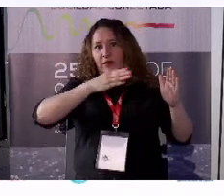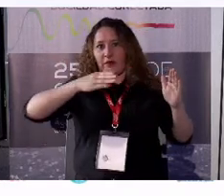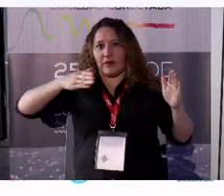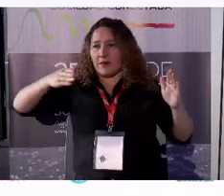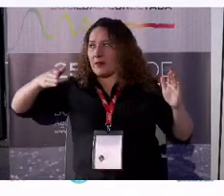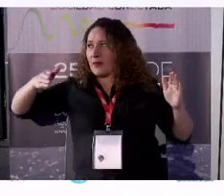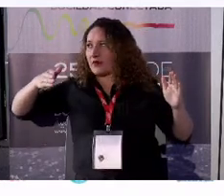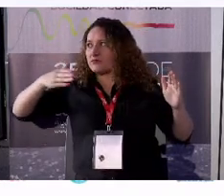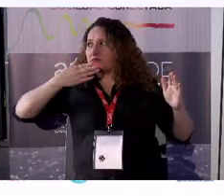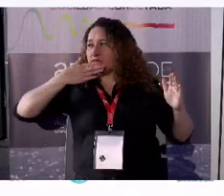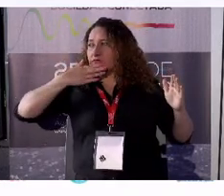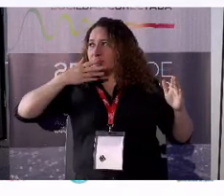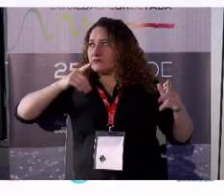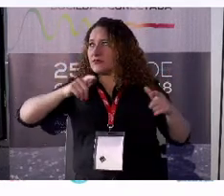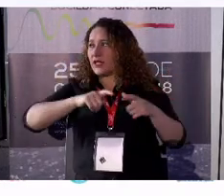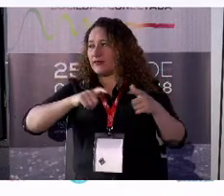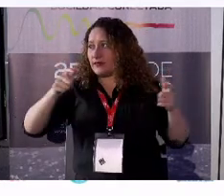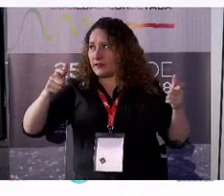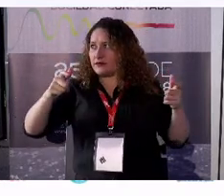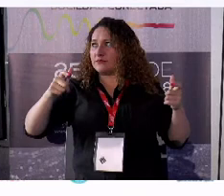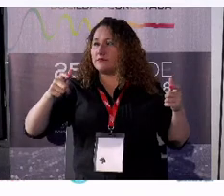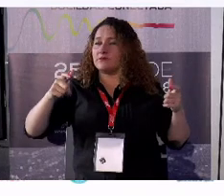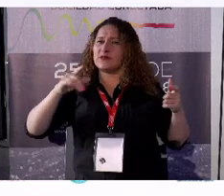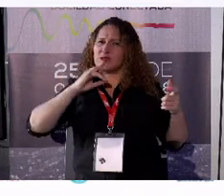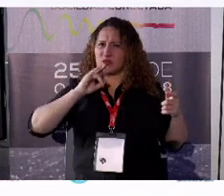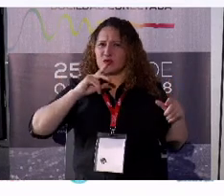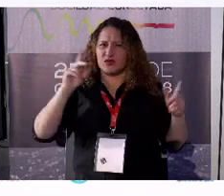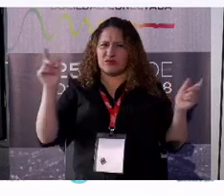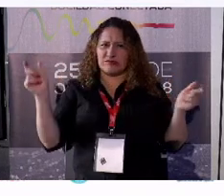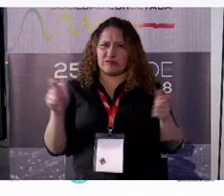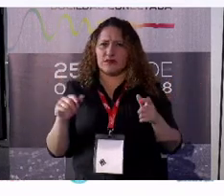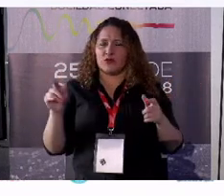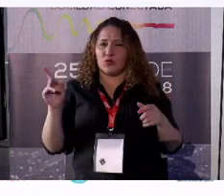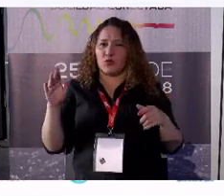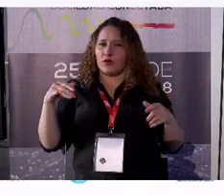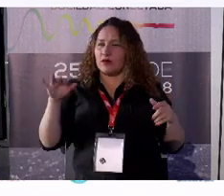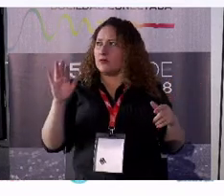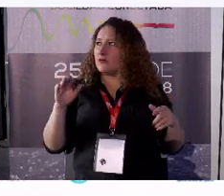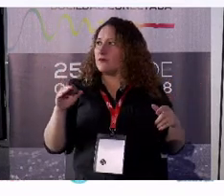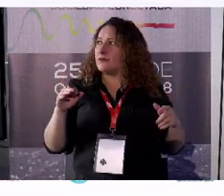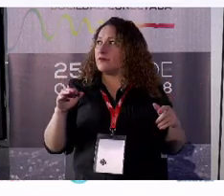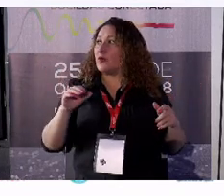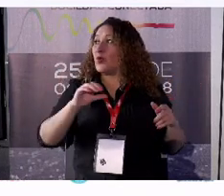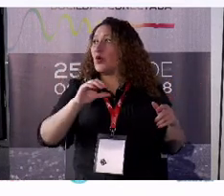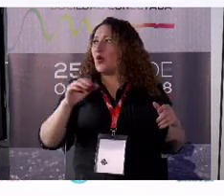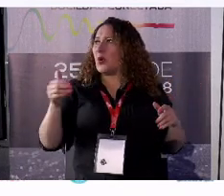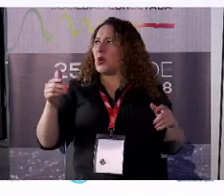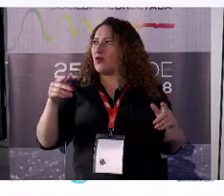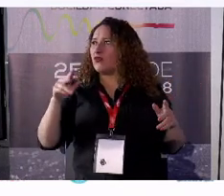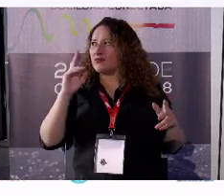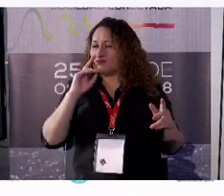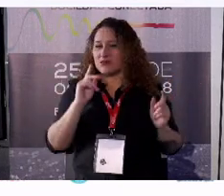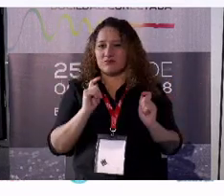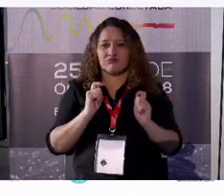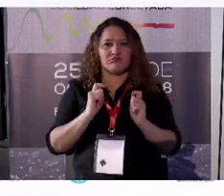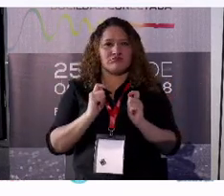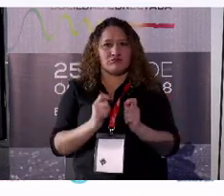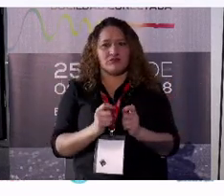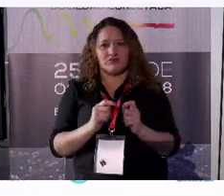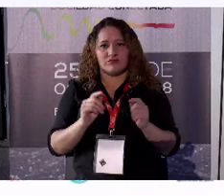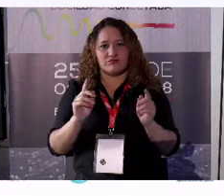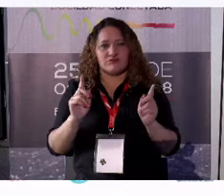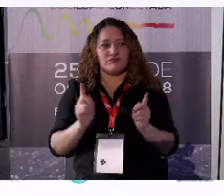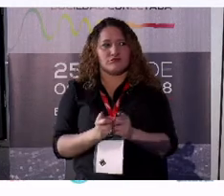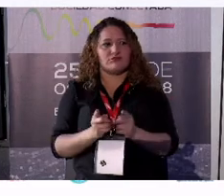censo que se conocen en Estados Unidos, son incluso más pequeñas, mucho más pequeñas que los condados. Y otros están interesados en que la asignación se haga en esas